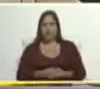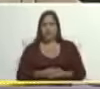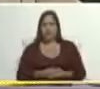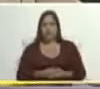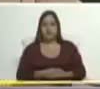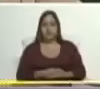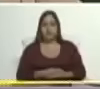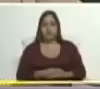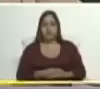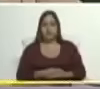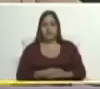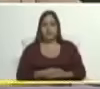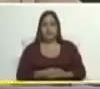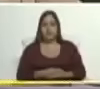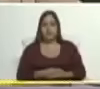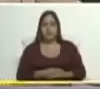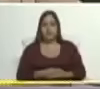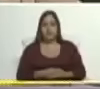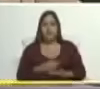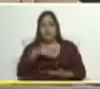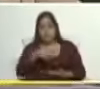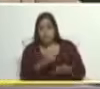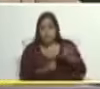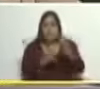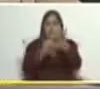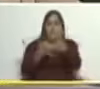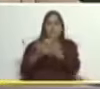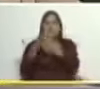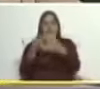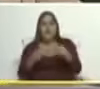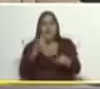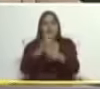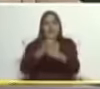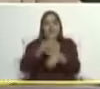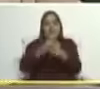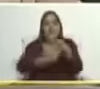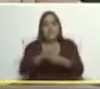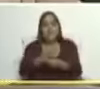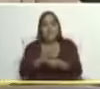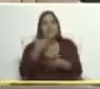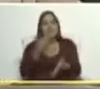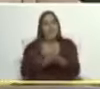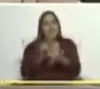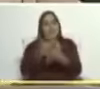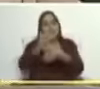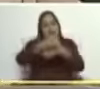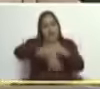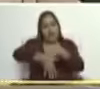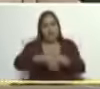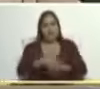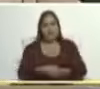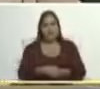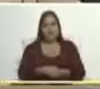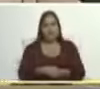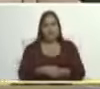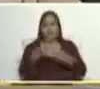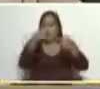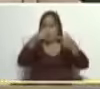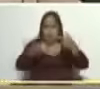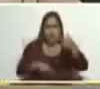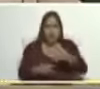que podamos contribuir con todas las obligaciones que nos plantea el ALBA. Hay varios